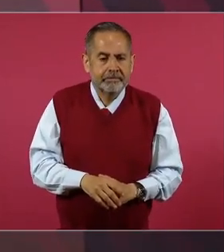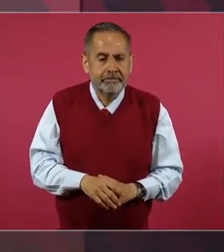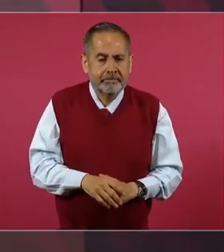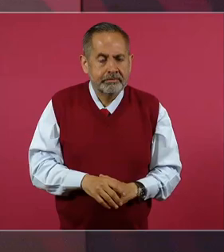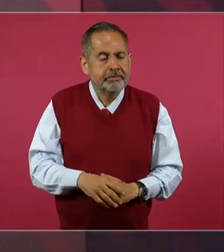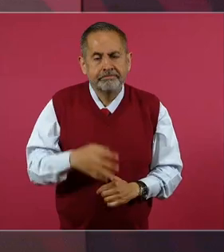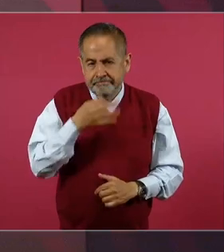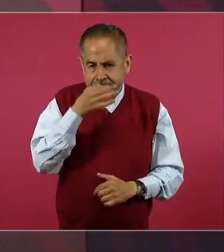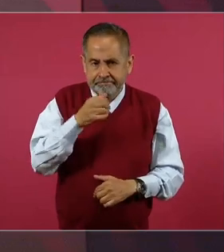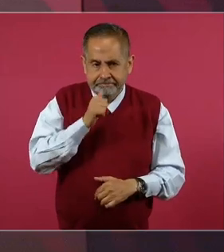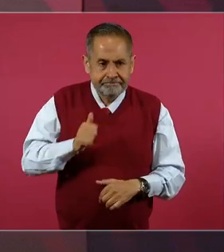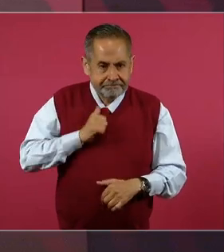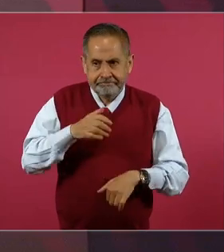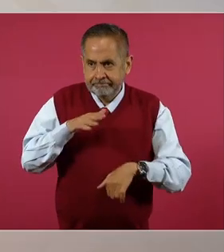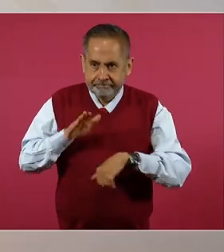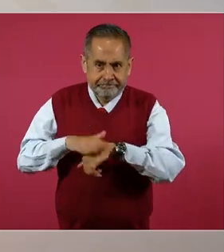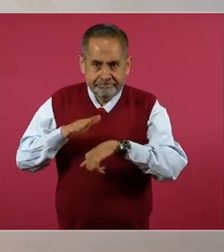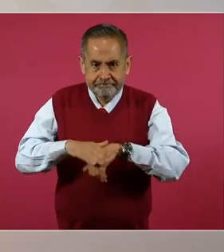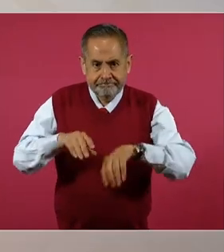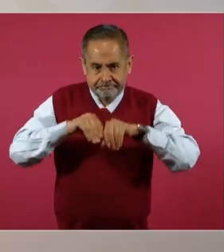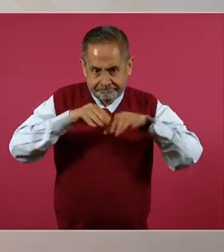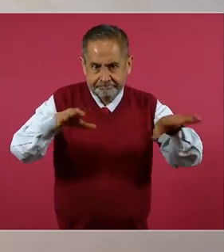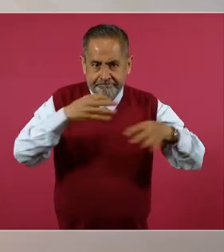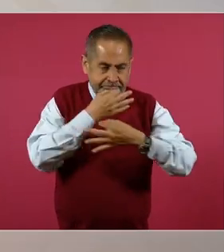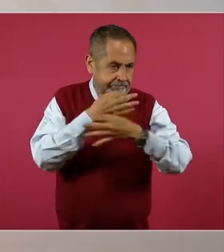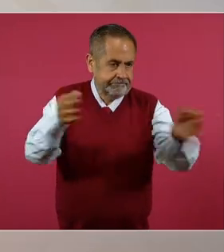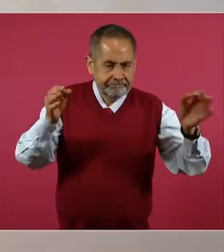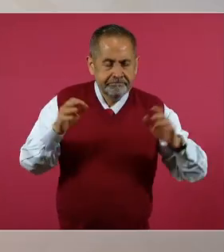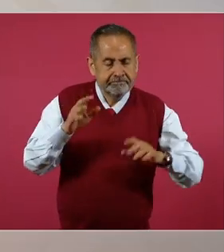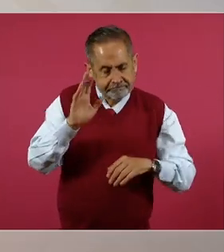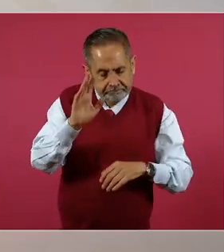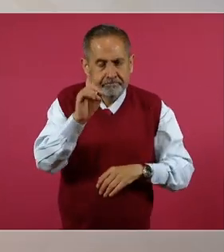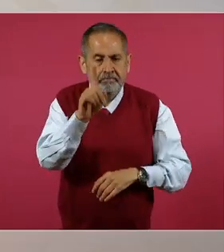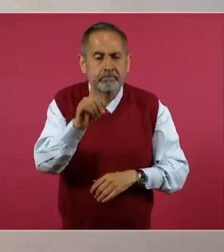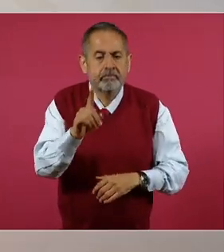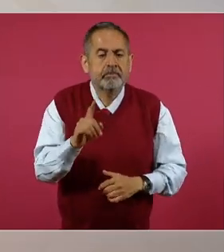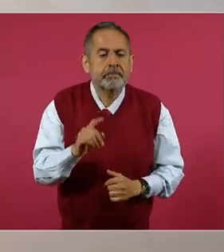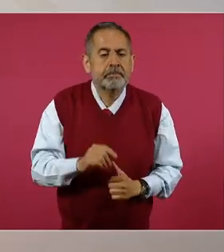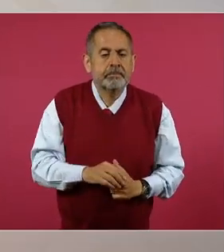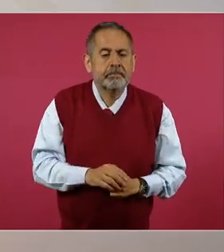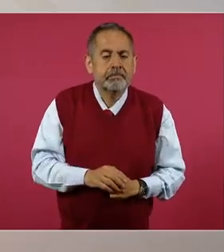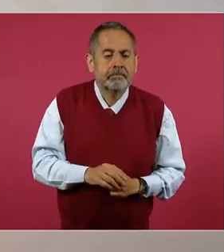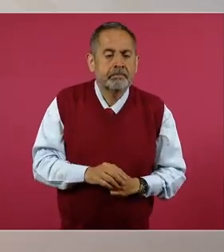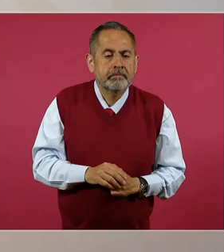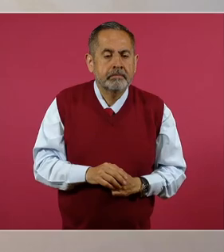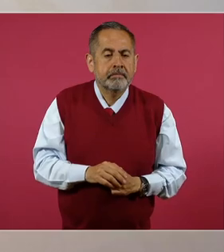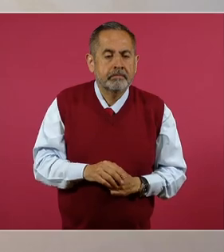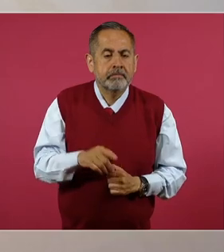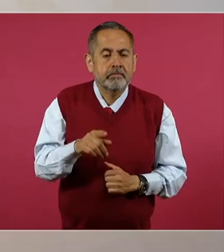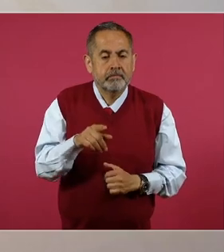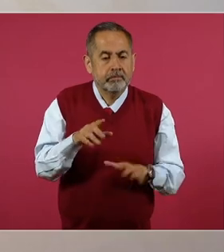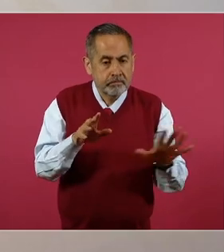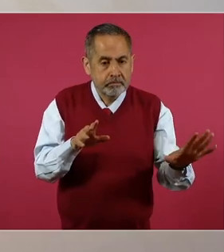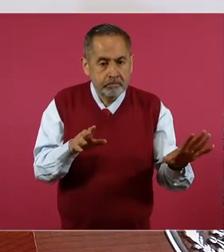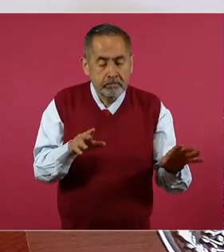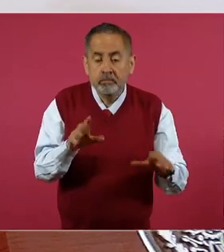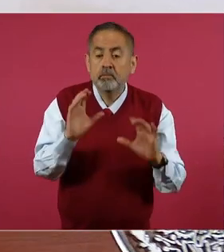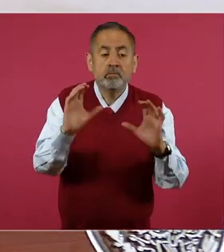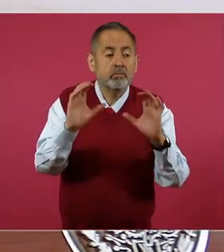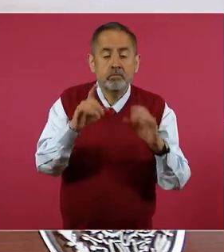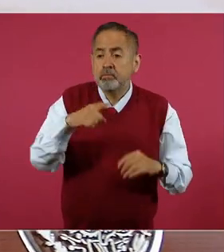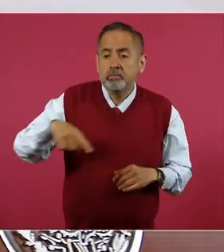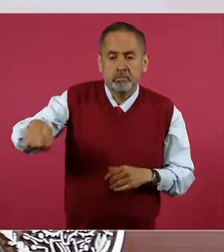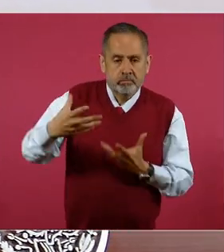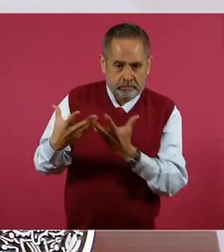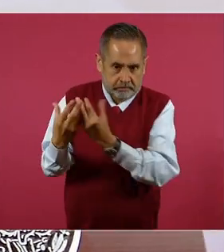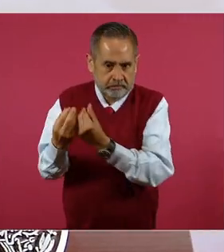mandar un mensaje a todos, primero a los que simpatizan con el movimiento, no caigan en ninguna